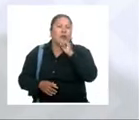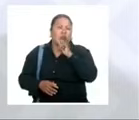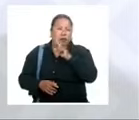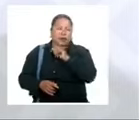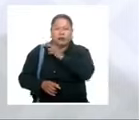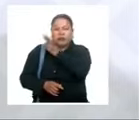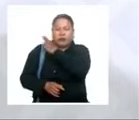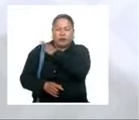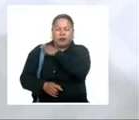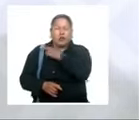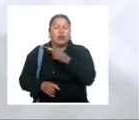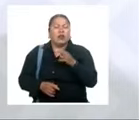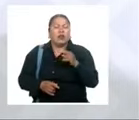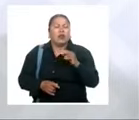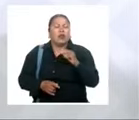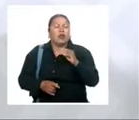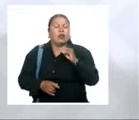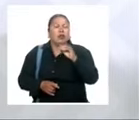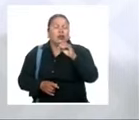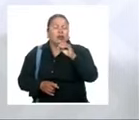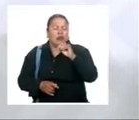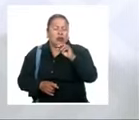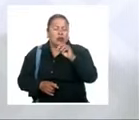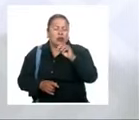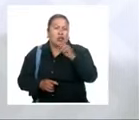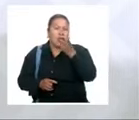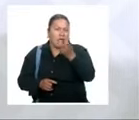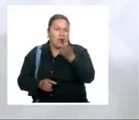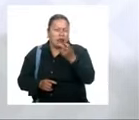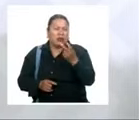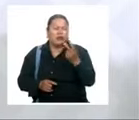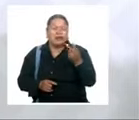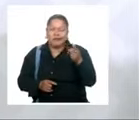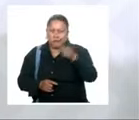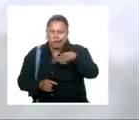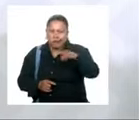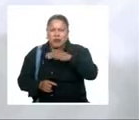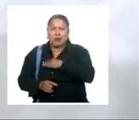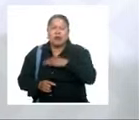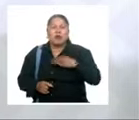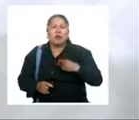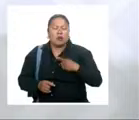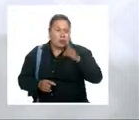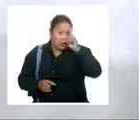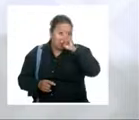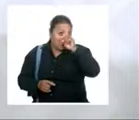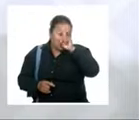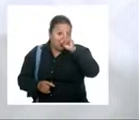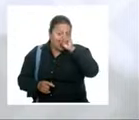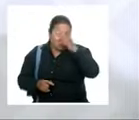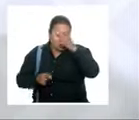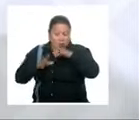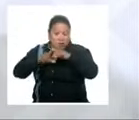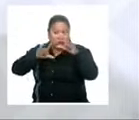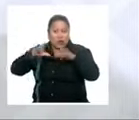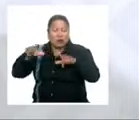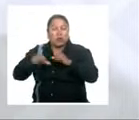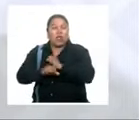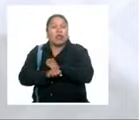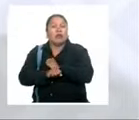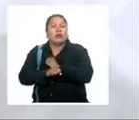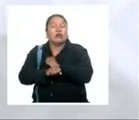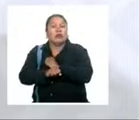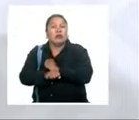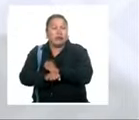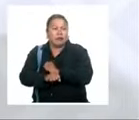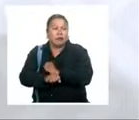Rafael Ojeda Durán, quienes estuvieron como integrantes del Consejo Nacional de Seguridad.